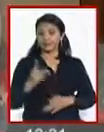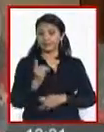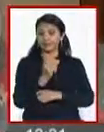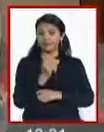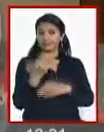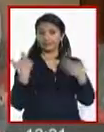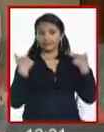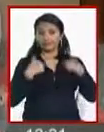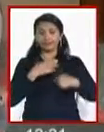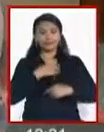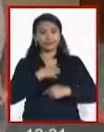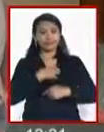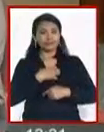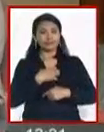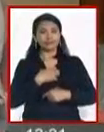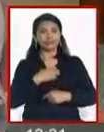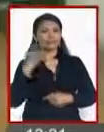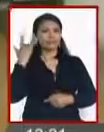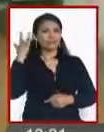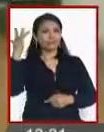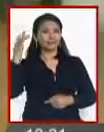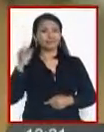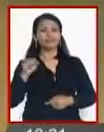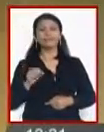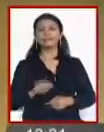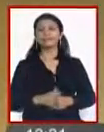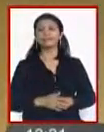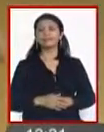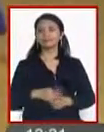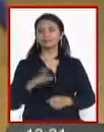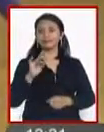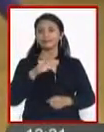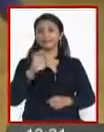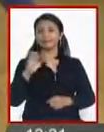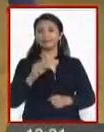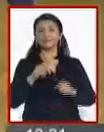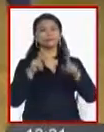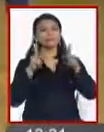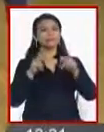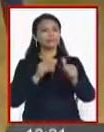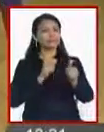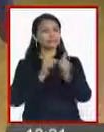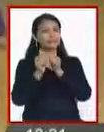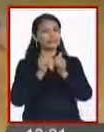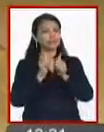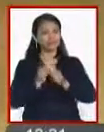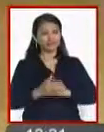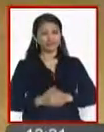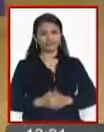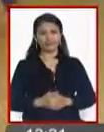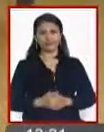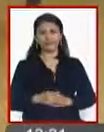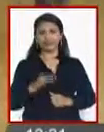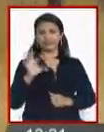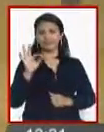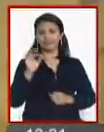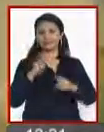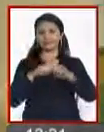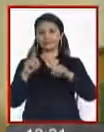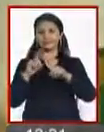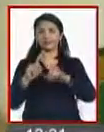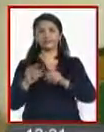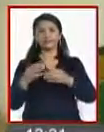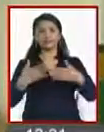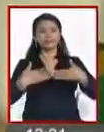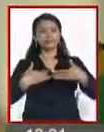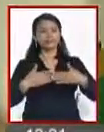medalla de oro? Voy a ganar la medalla de oro. Son más de 800 atletas que irán en busca de la preciada dorada en 9 diferentes disciplinas